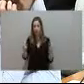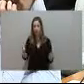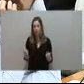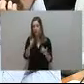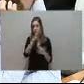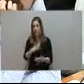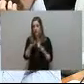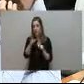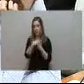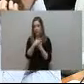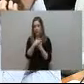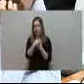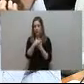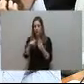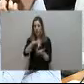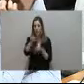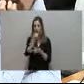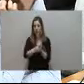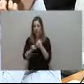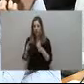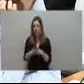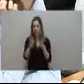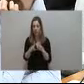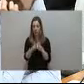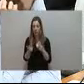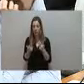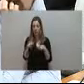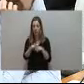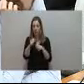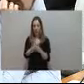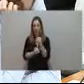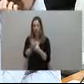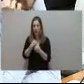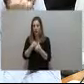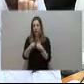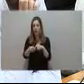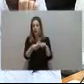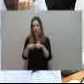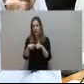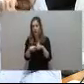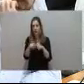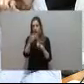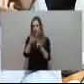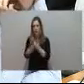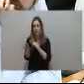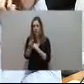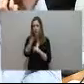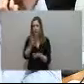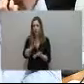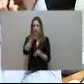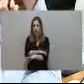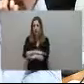actual situación de crisis económica y social. La Red de Economía Alternativa y Solidaria explica que ahora es el turno de las